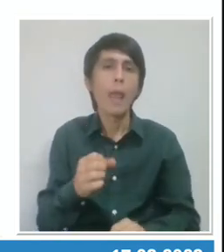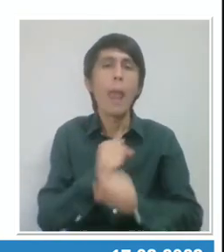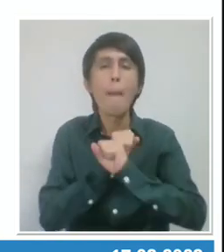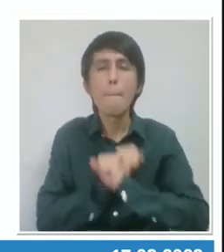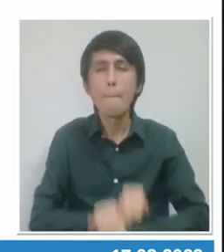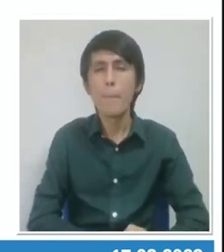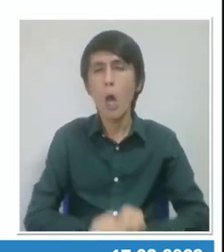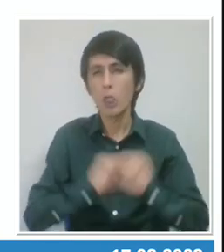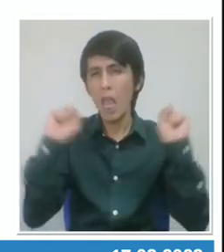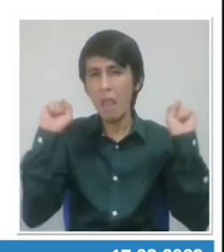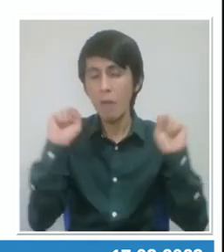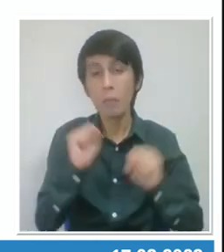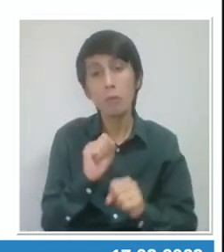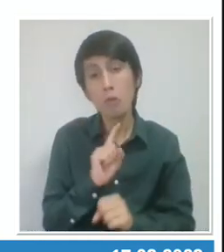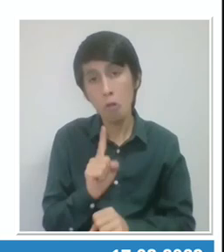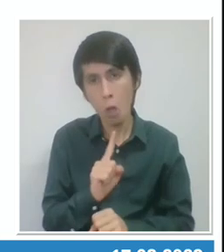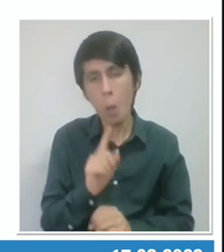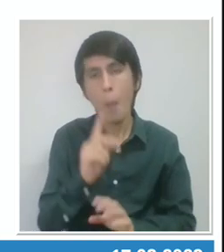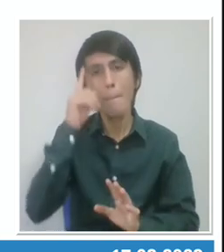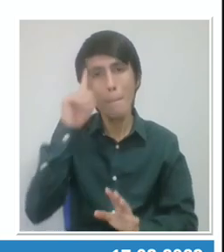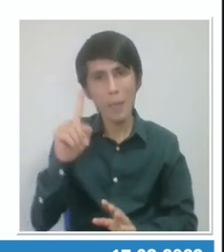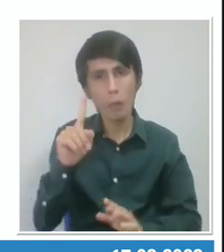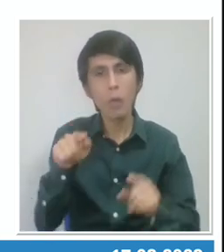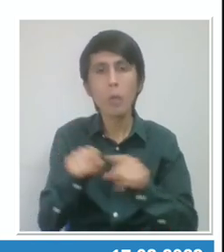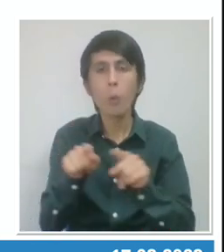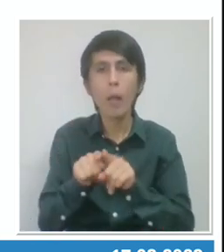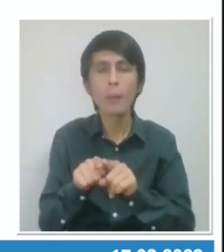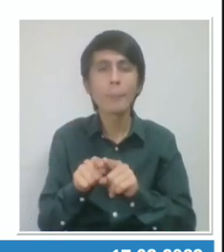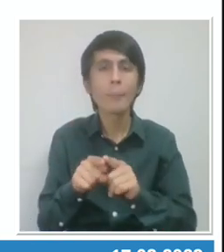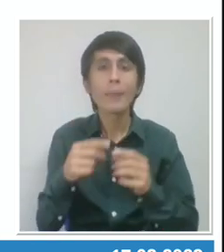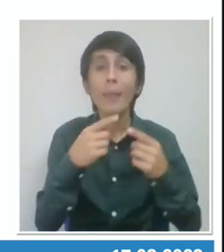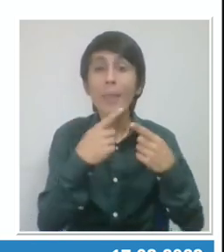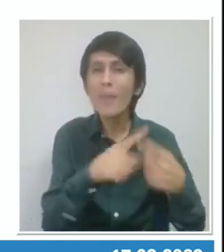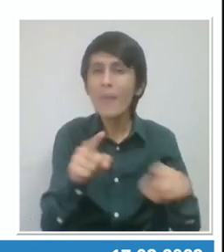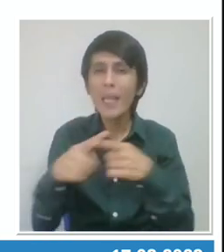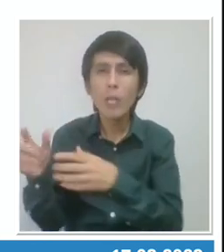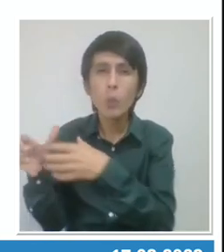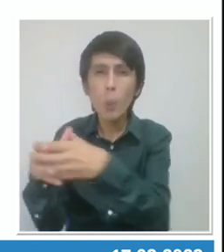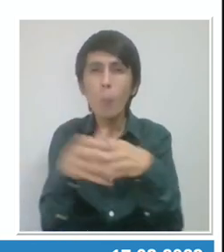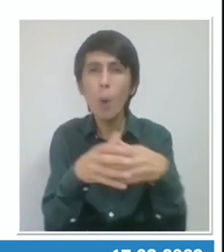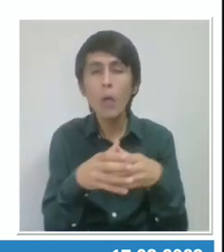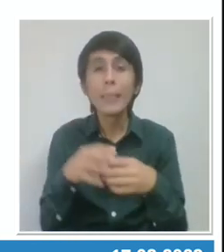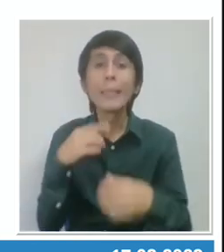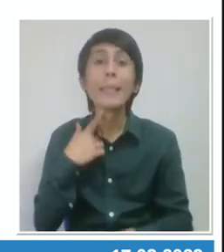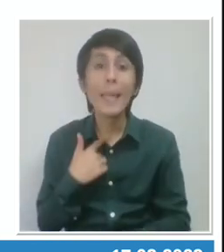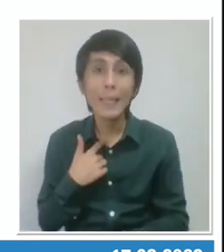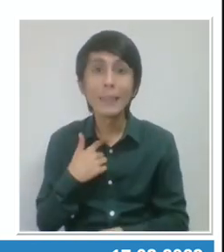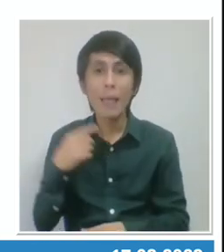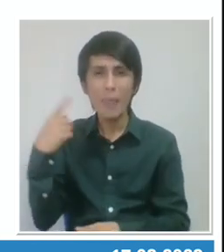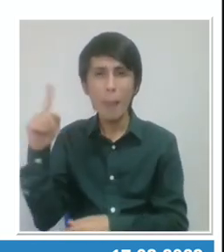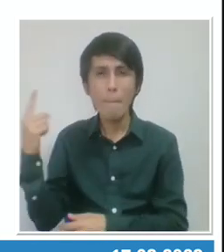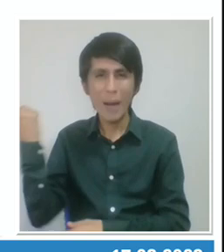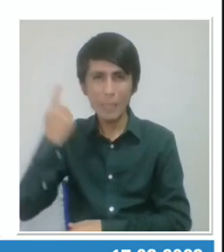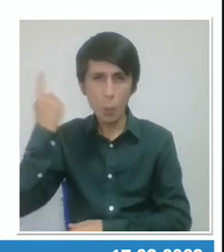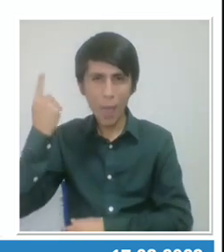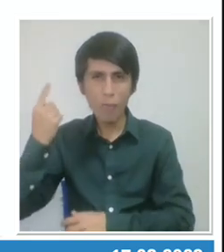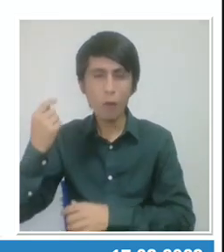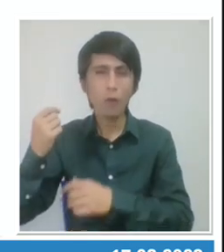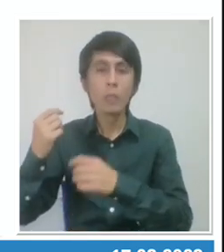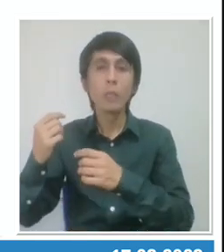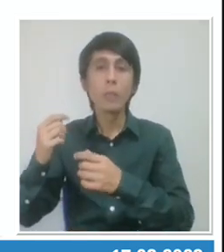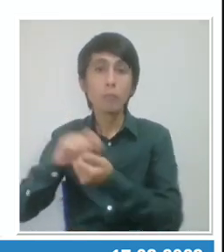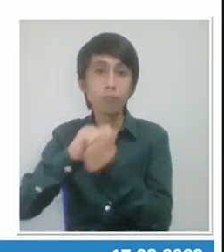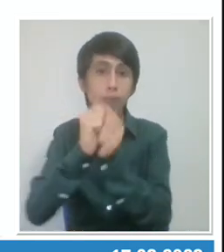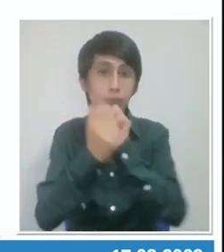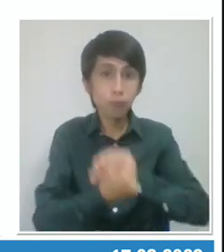una confluencia espontánea de los intereses privados y se traduzcan en los intereses públicos, es algo